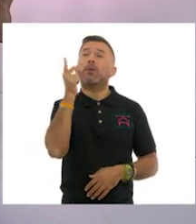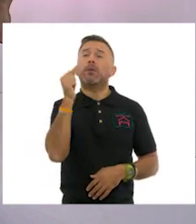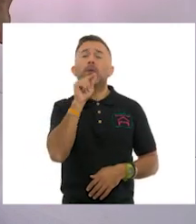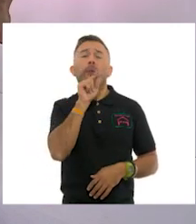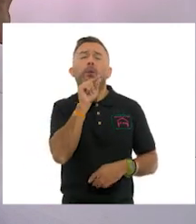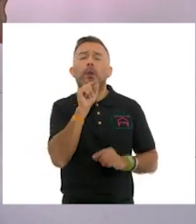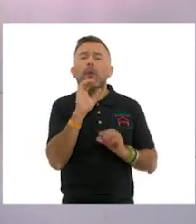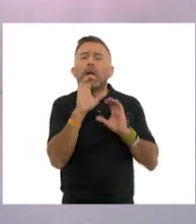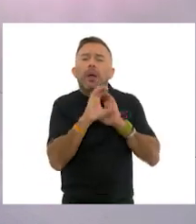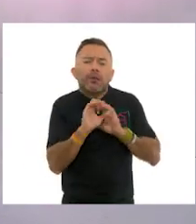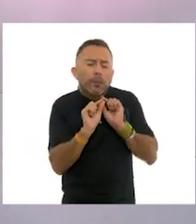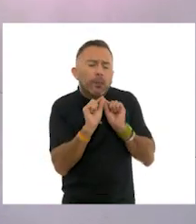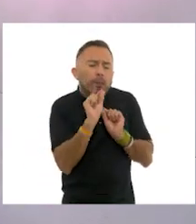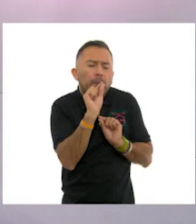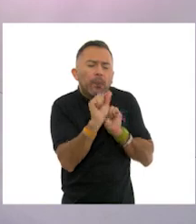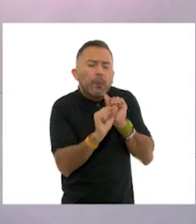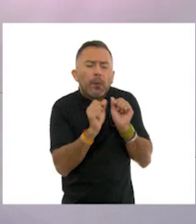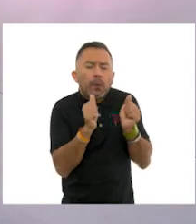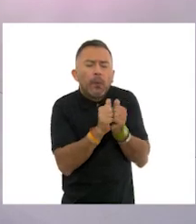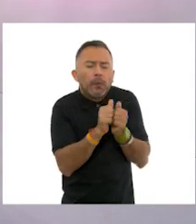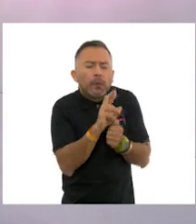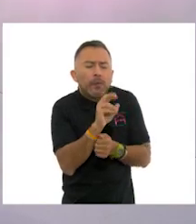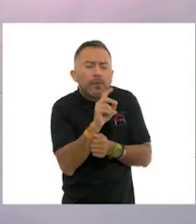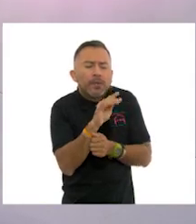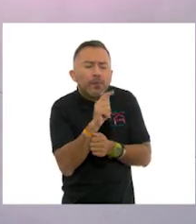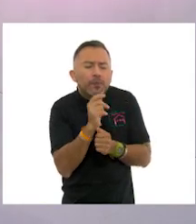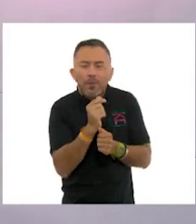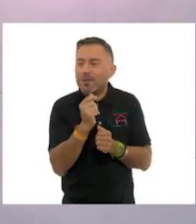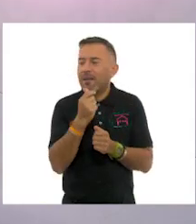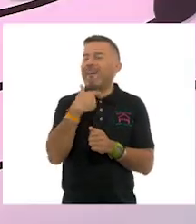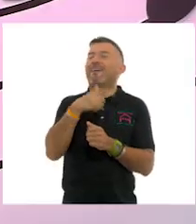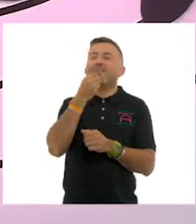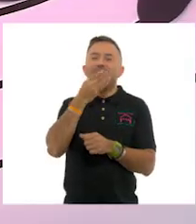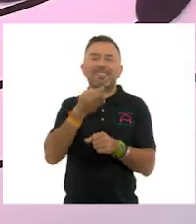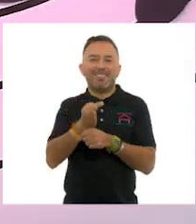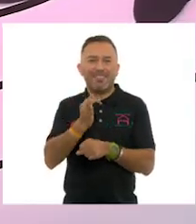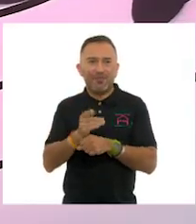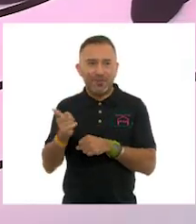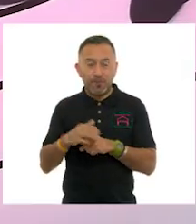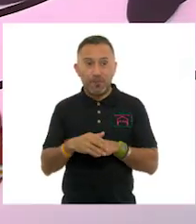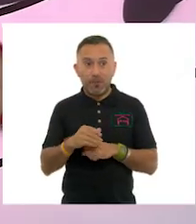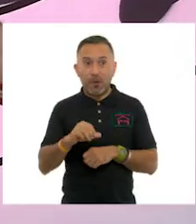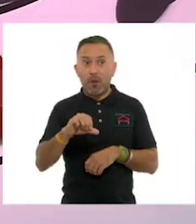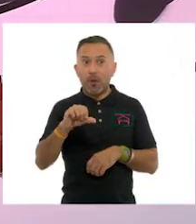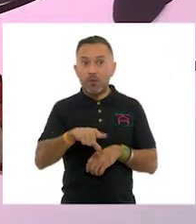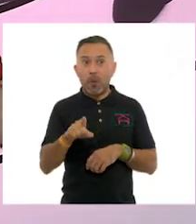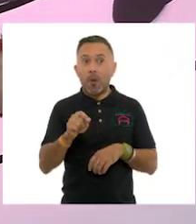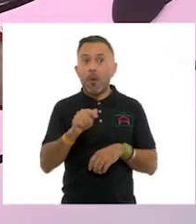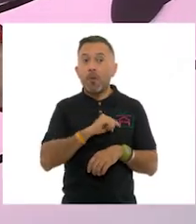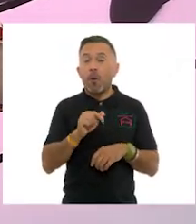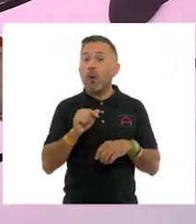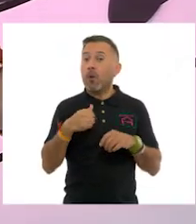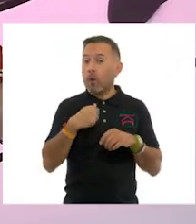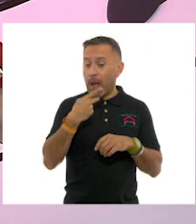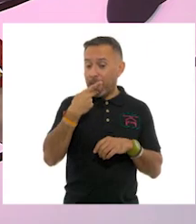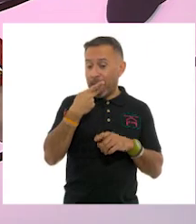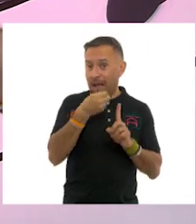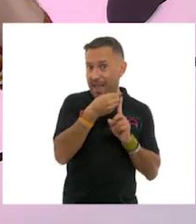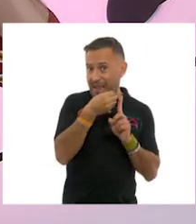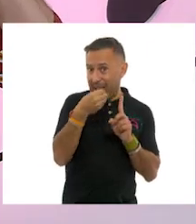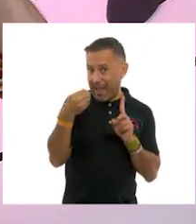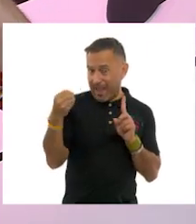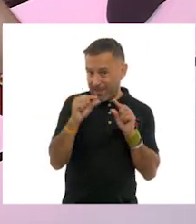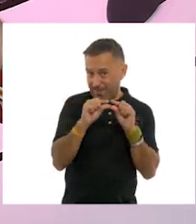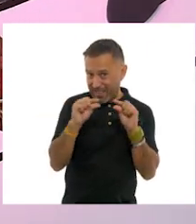con Rodriguito. Ay, todo eso con esto es bien fácil. Ah. Te voy a dar un pie forzado. Un pie forzado es que yo le digo un verso y a partir de